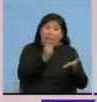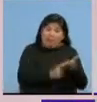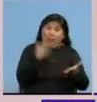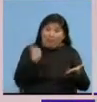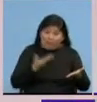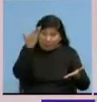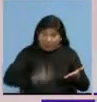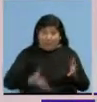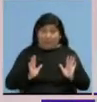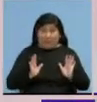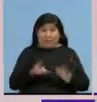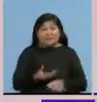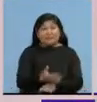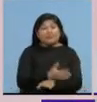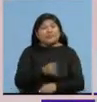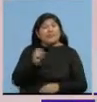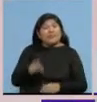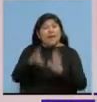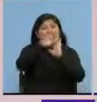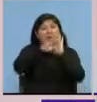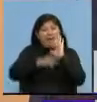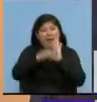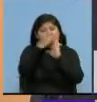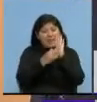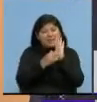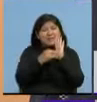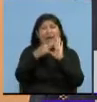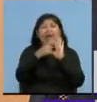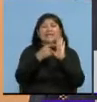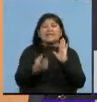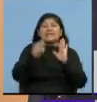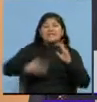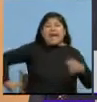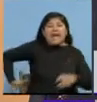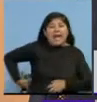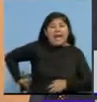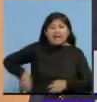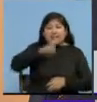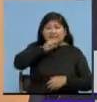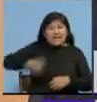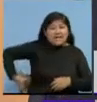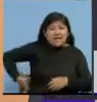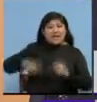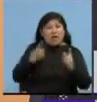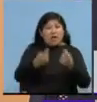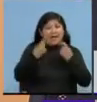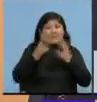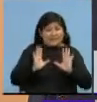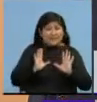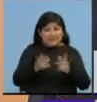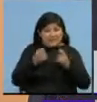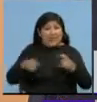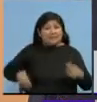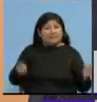lista de espera, riñón es la más alto. Sí, es la lista más alta, con casi 100, deben ser 192, me parece, es el número